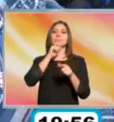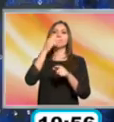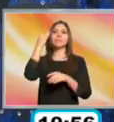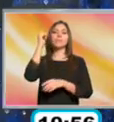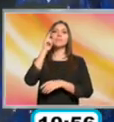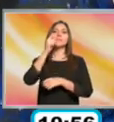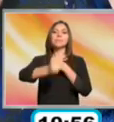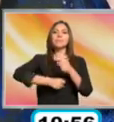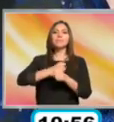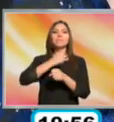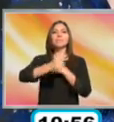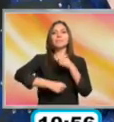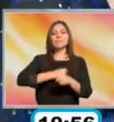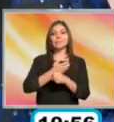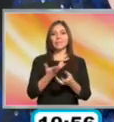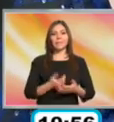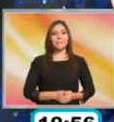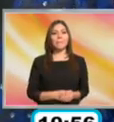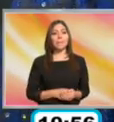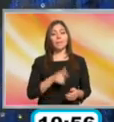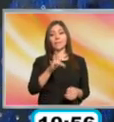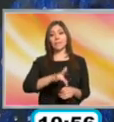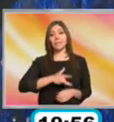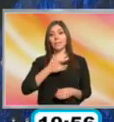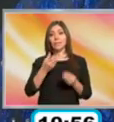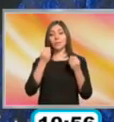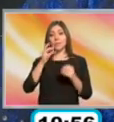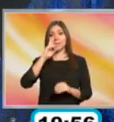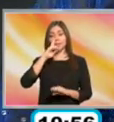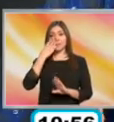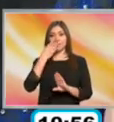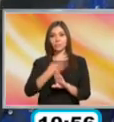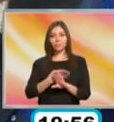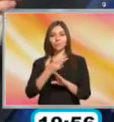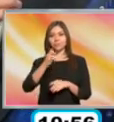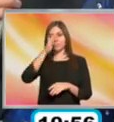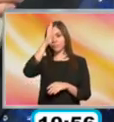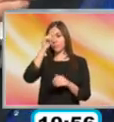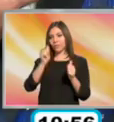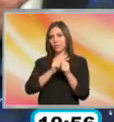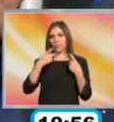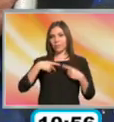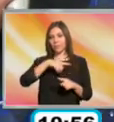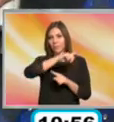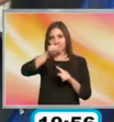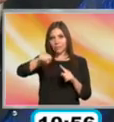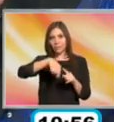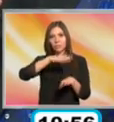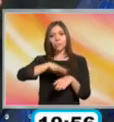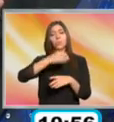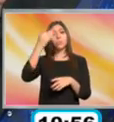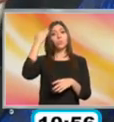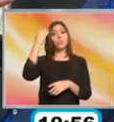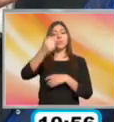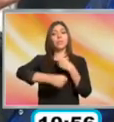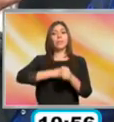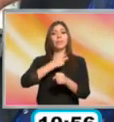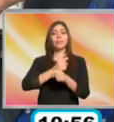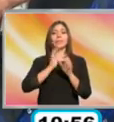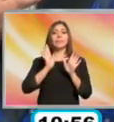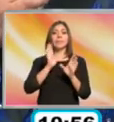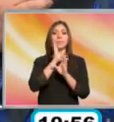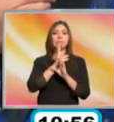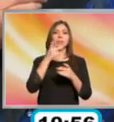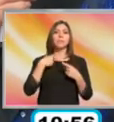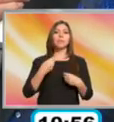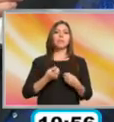pienso que lo que sentimos es mucha responsabilidad y mucho claro. compromiso con el público. La verdad, tenemos ya muchos años en este ambiente y nos han